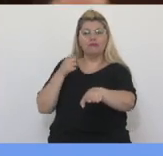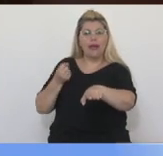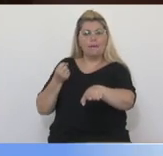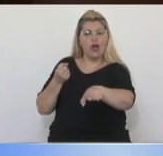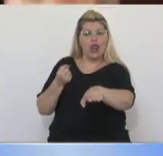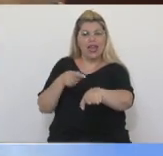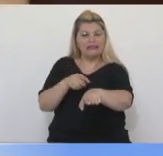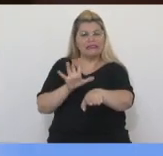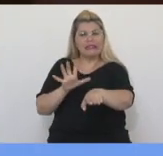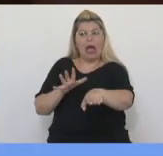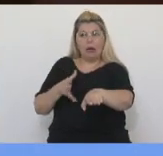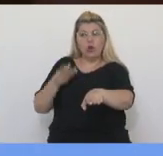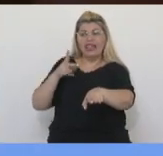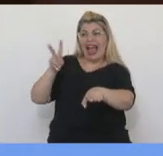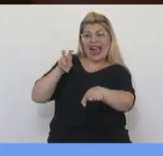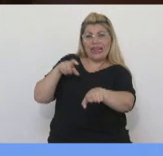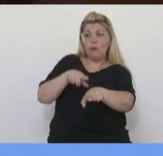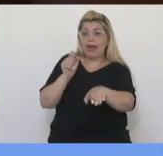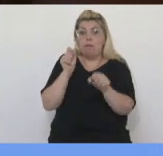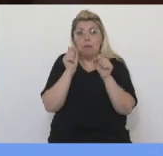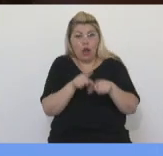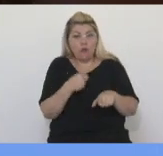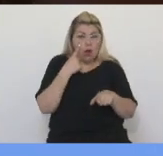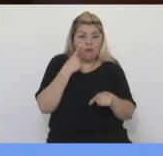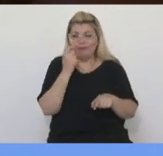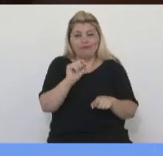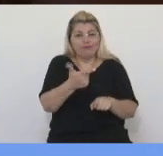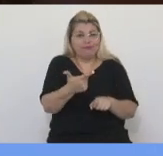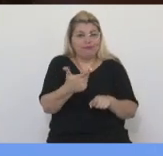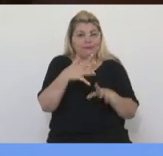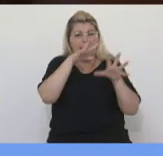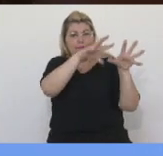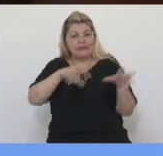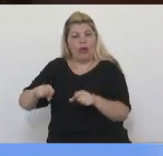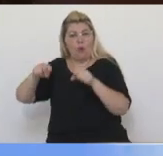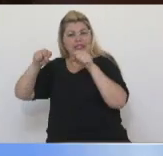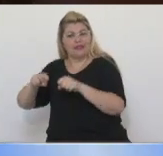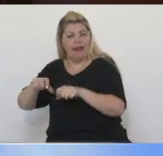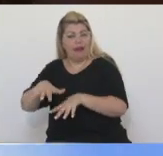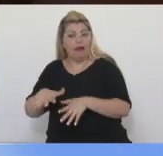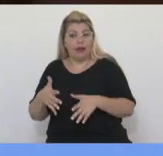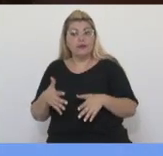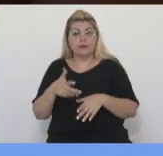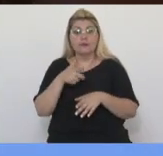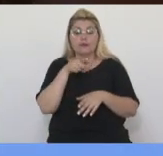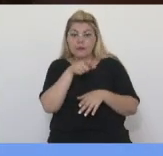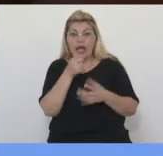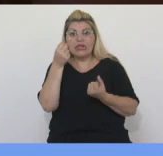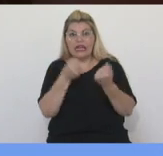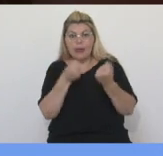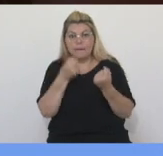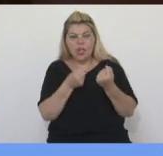muchos han sido alquilados porque ya no pueden no cuenta el municipio con ellos estos camiones están siendo